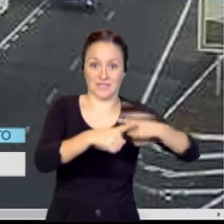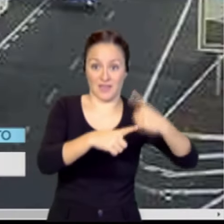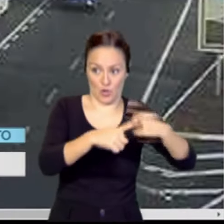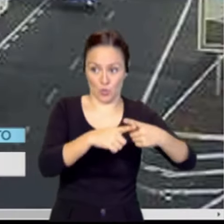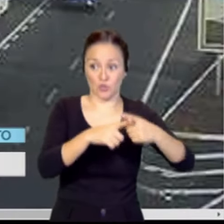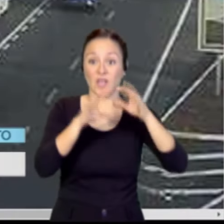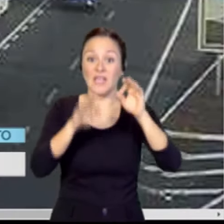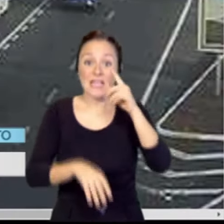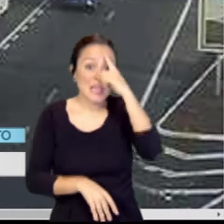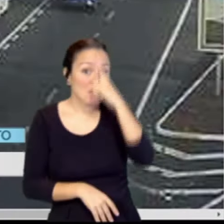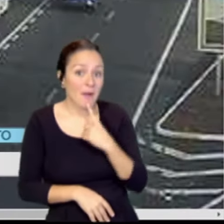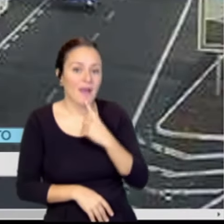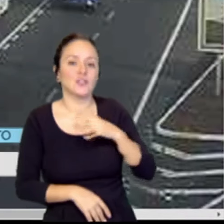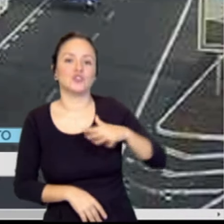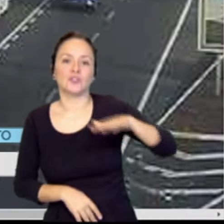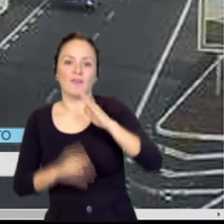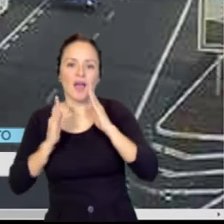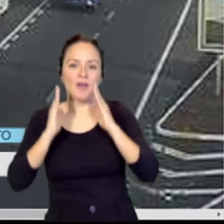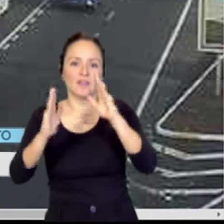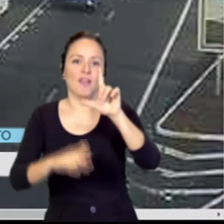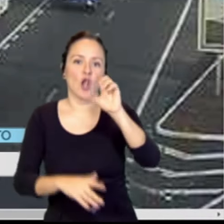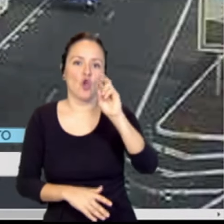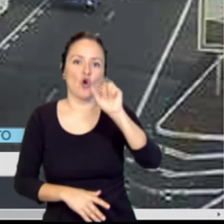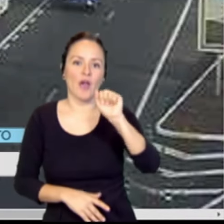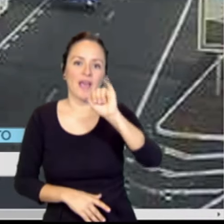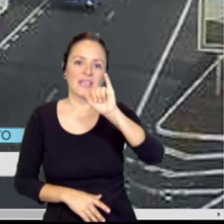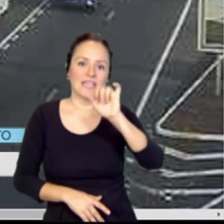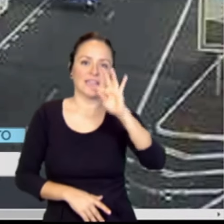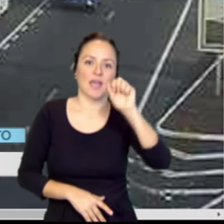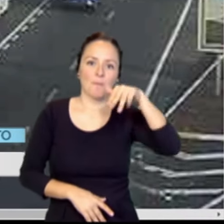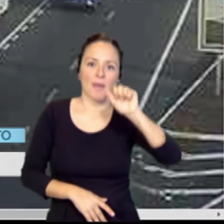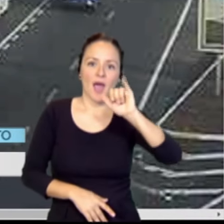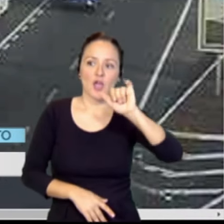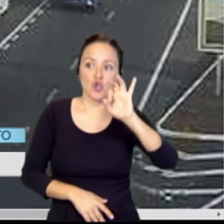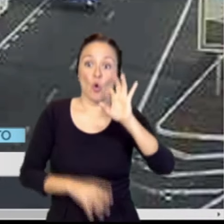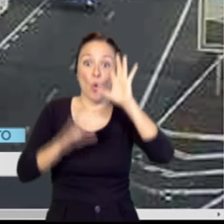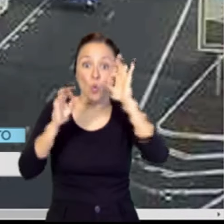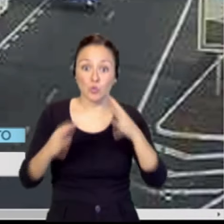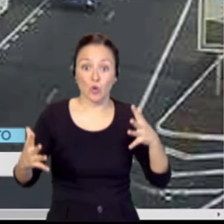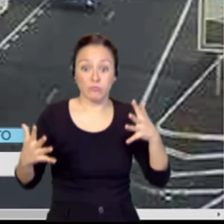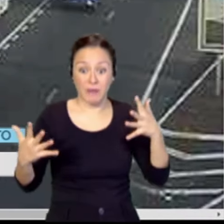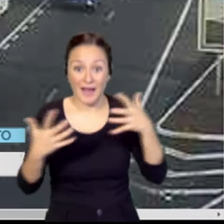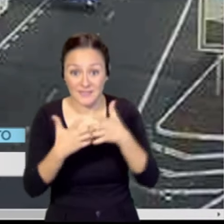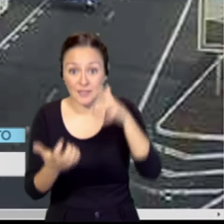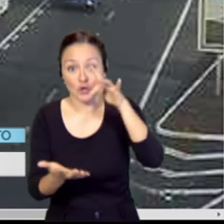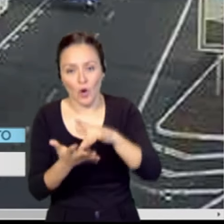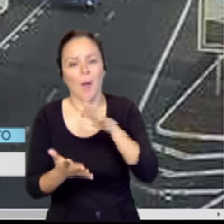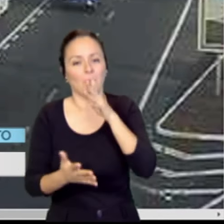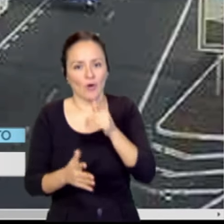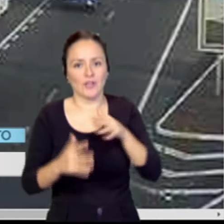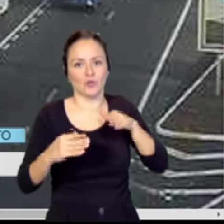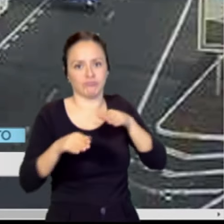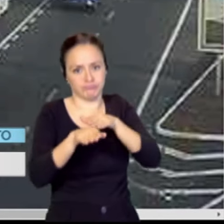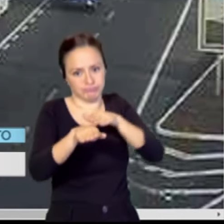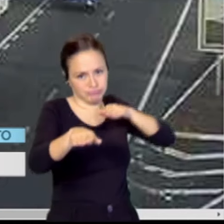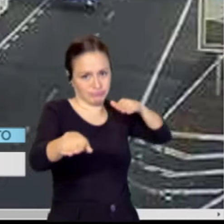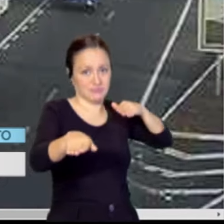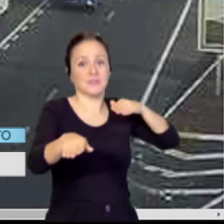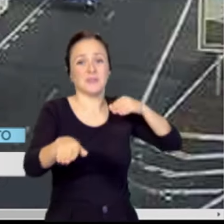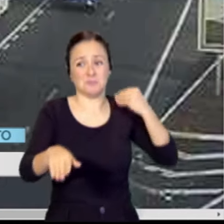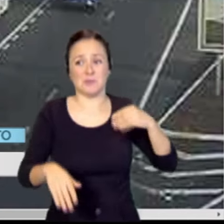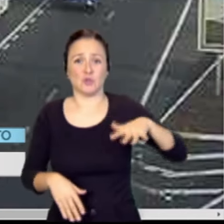llega desde Lora y Tamayo la causa de esas retenciones es un accidente en el que hubo varios vehículos implicados a la altura